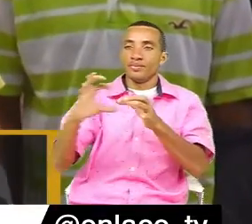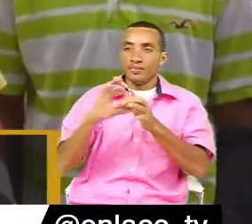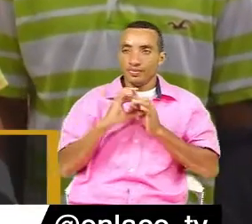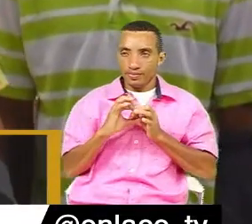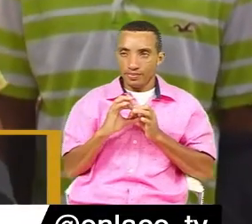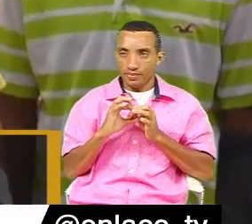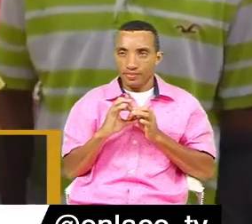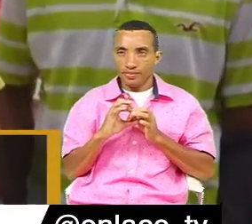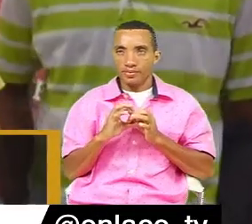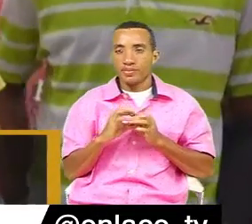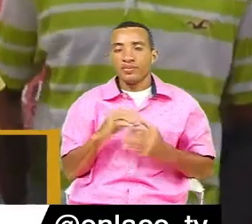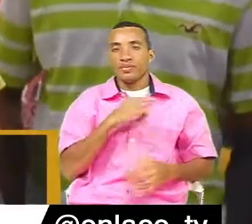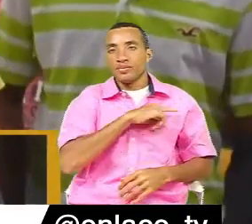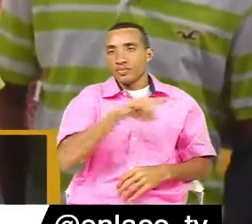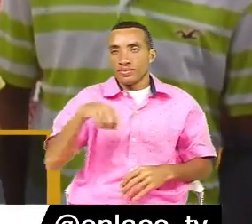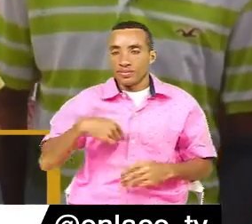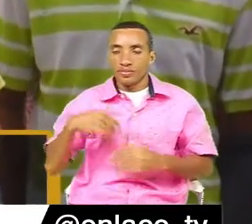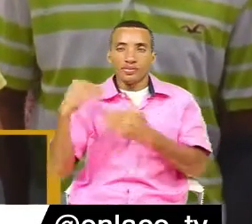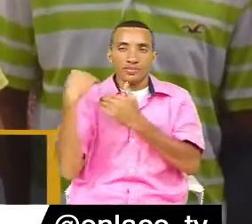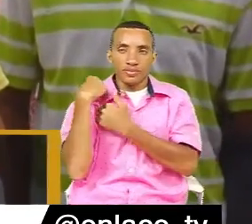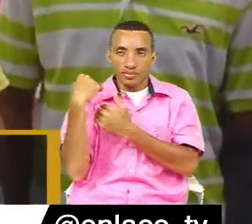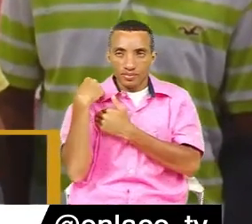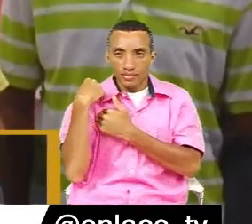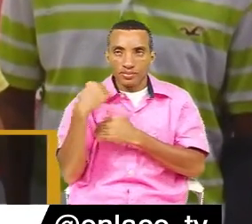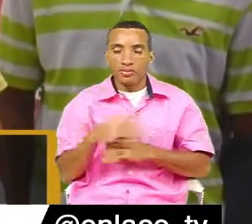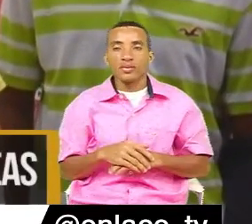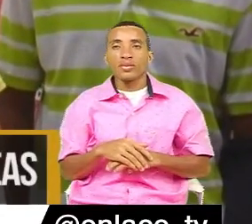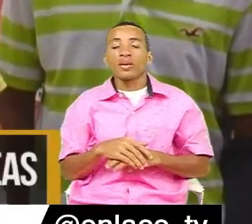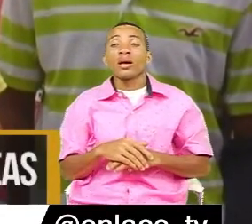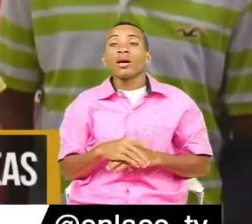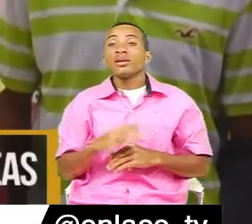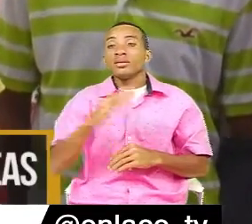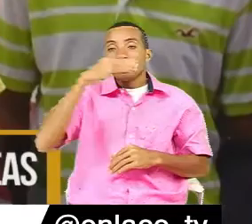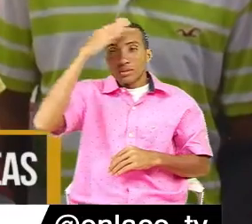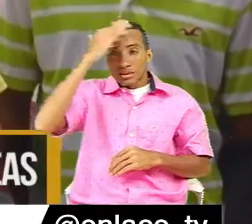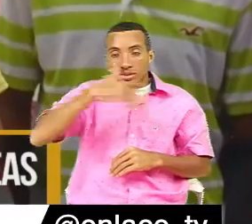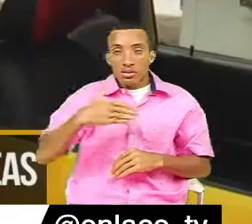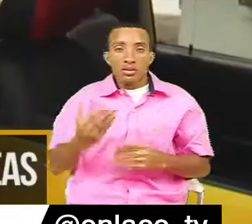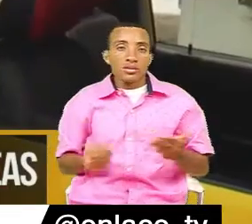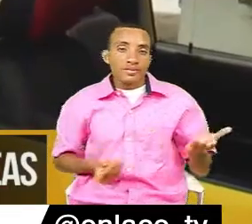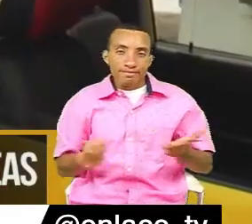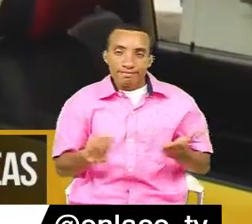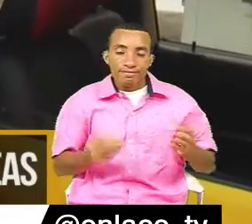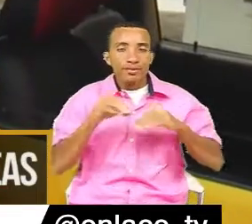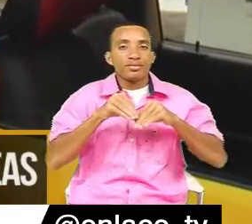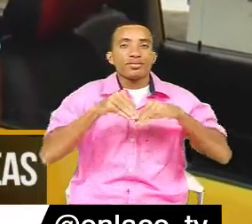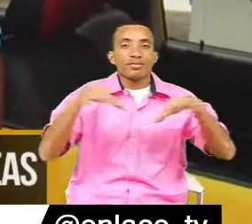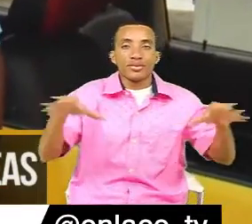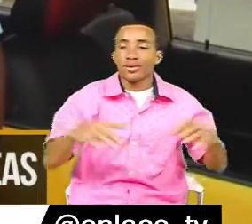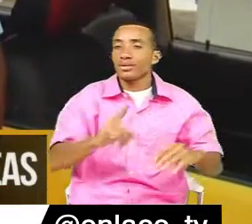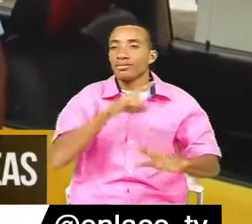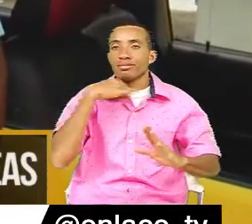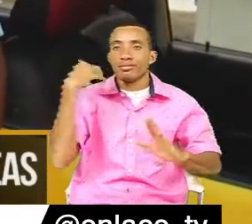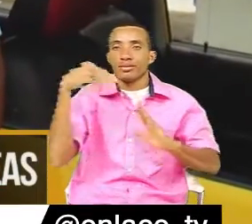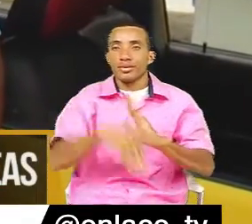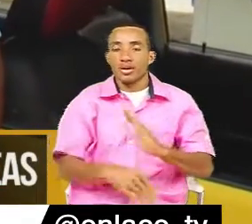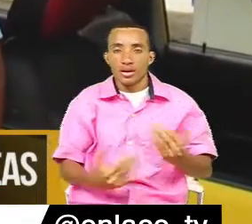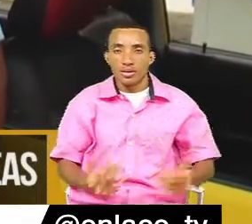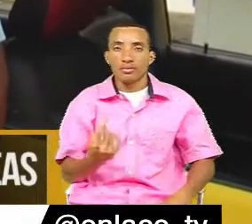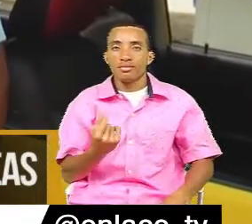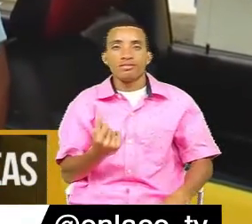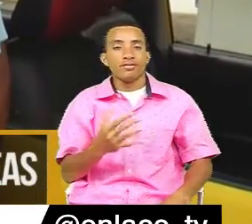cabo nuestras funciones, porque realmente el servicio público está en la quiebra. No tenemos ni siquiera en estos momentos